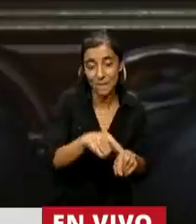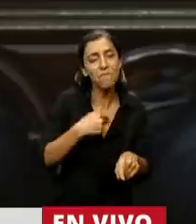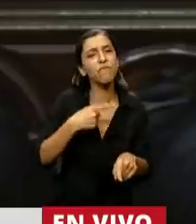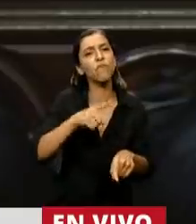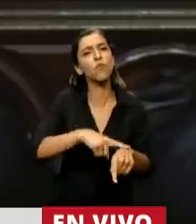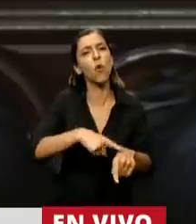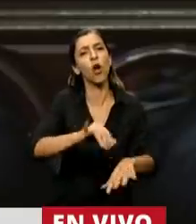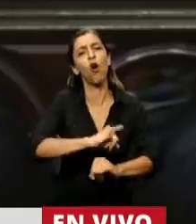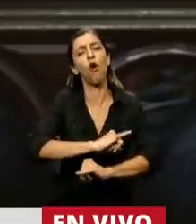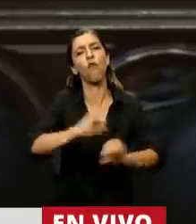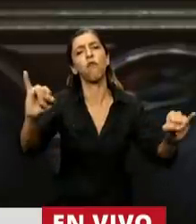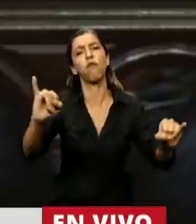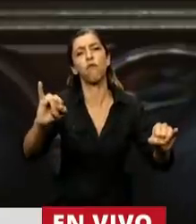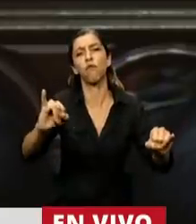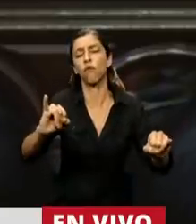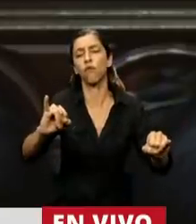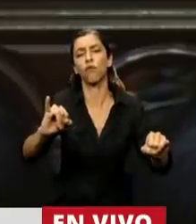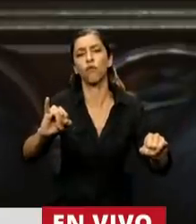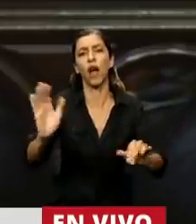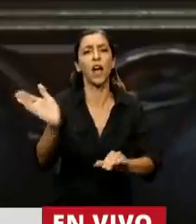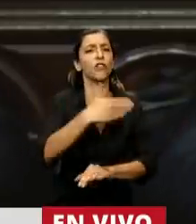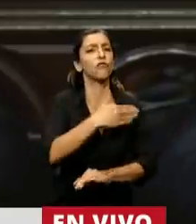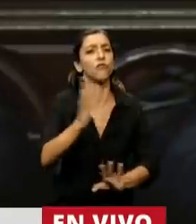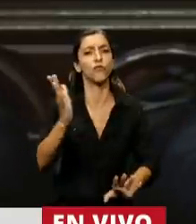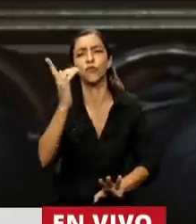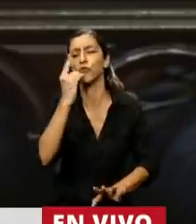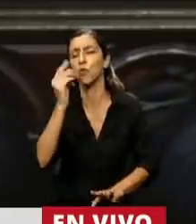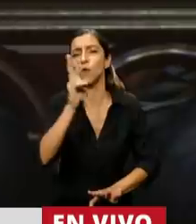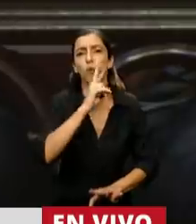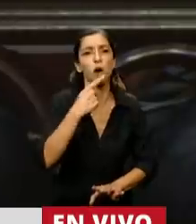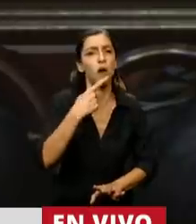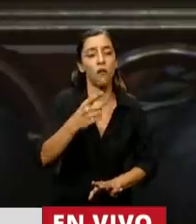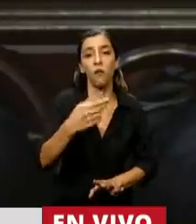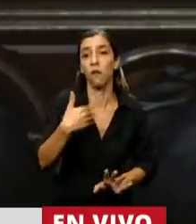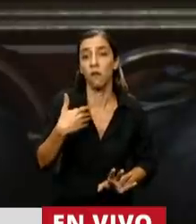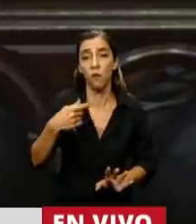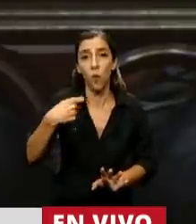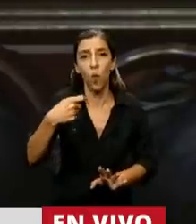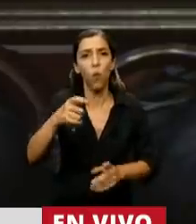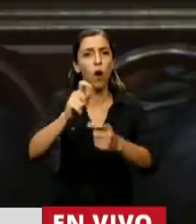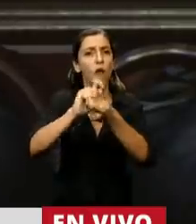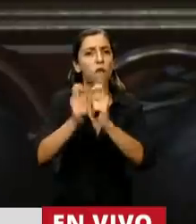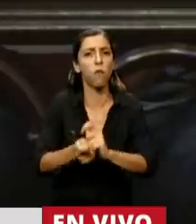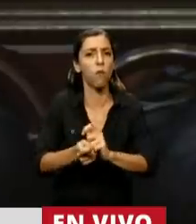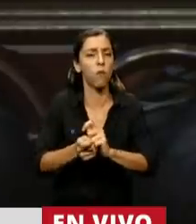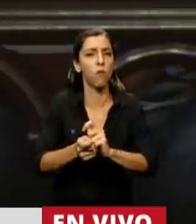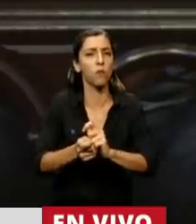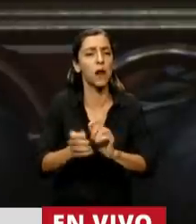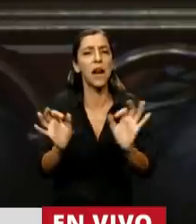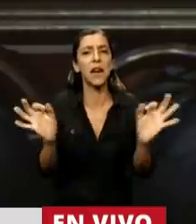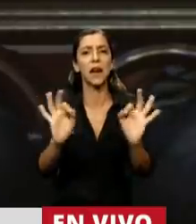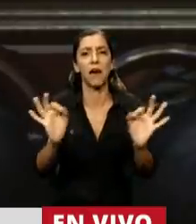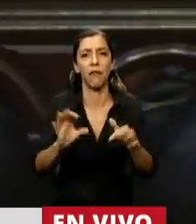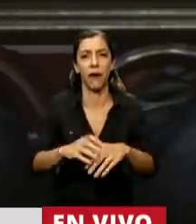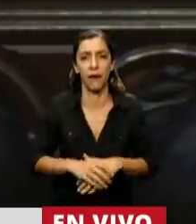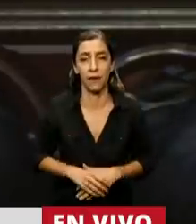a todos ya todas pero habido una reforma previsional en argentina dijo que no iba